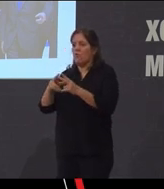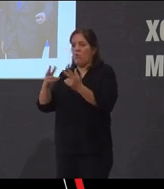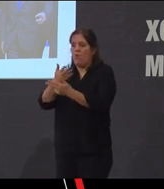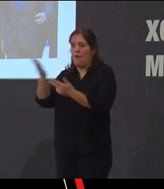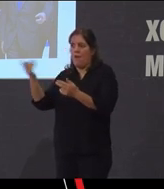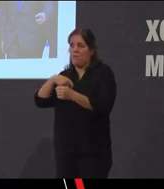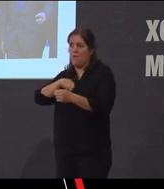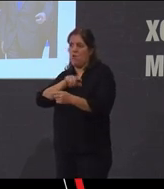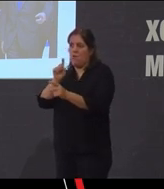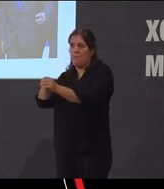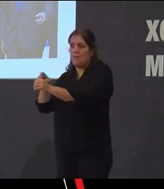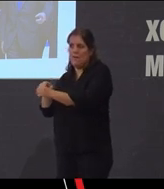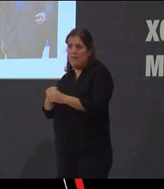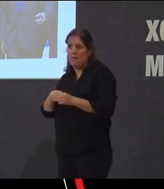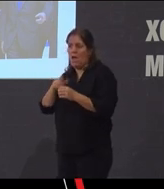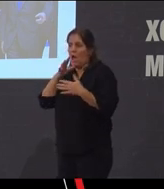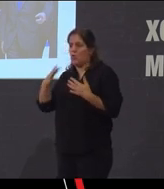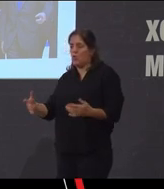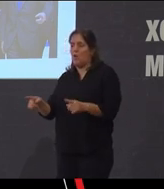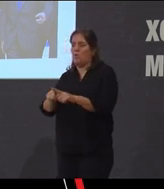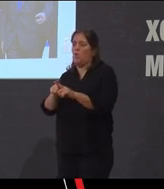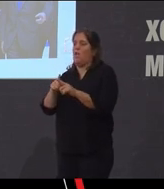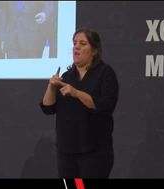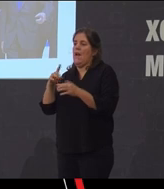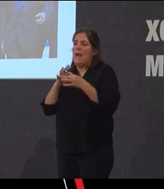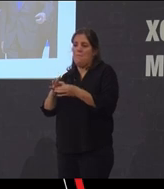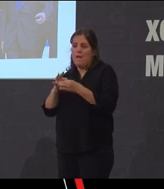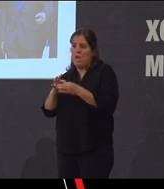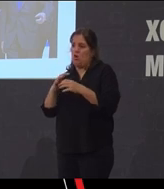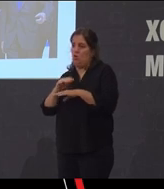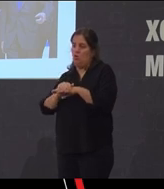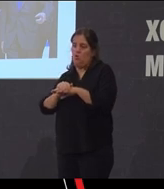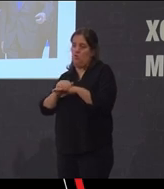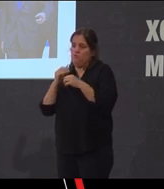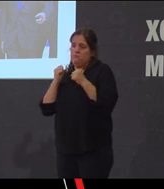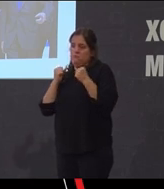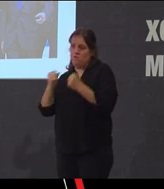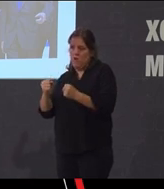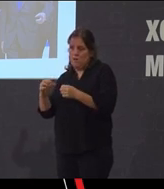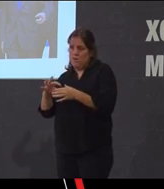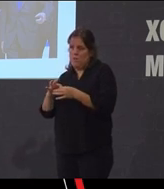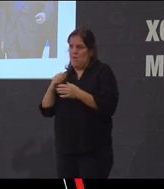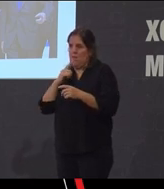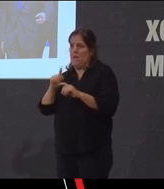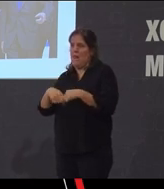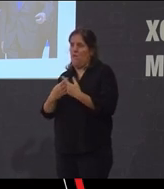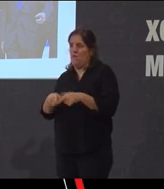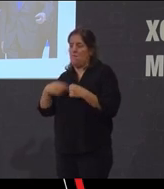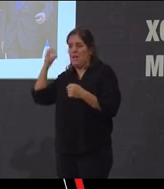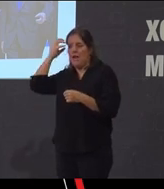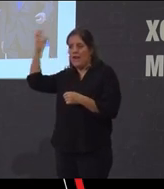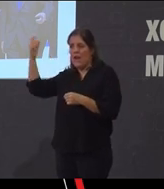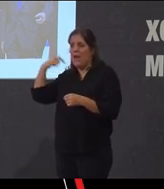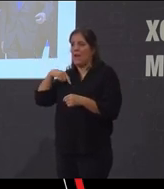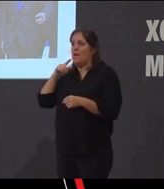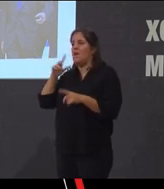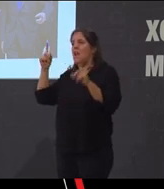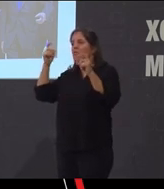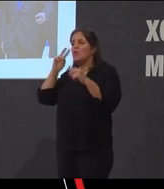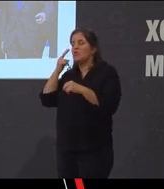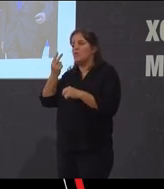social española, sigue sendo moi amigo da familia real, aí o temos na foto con Felipe, ese o